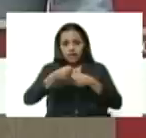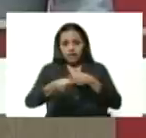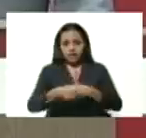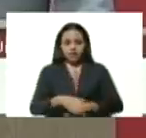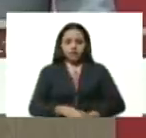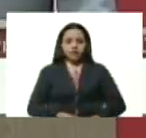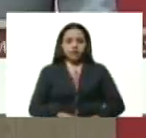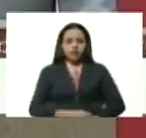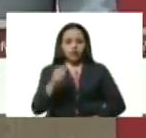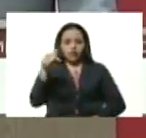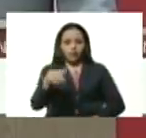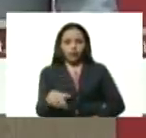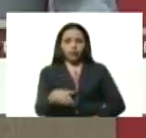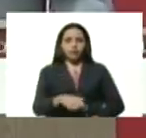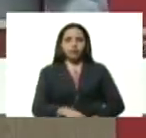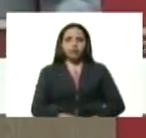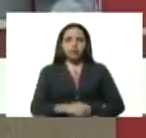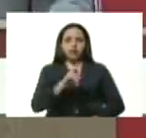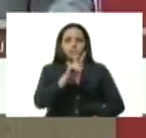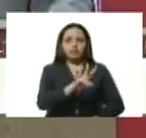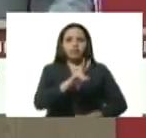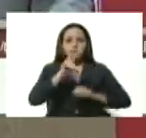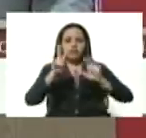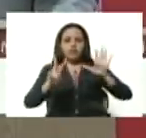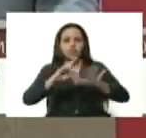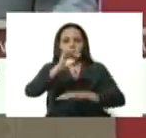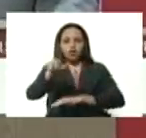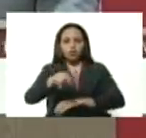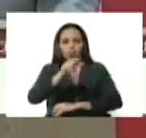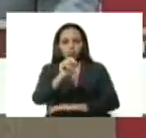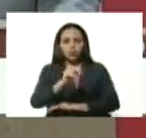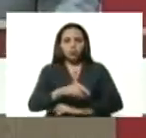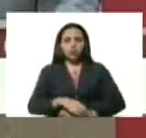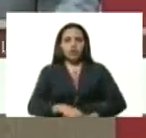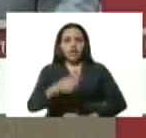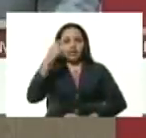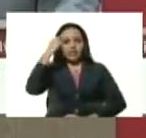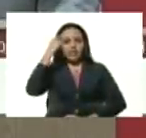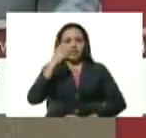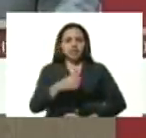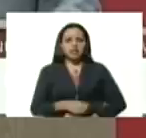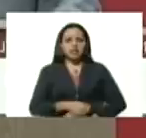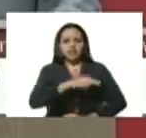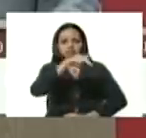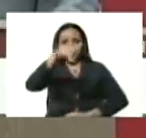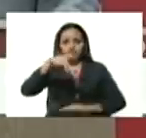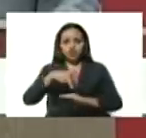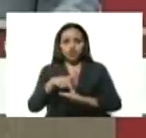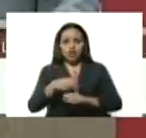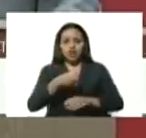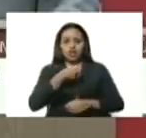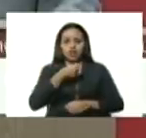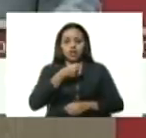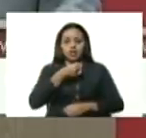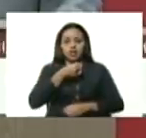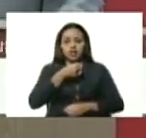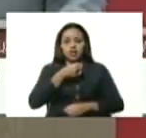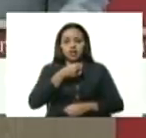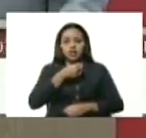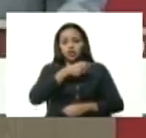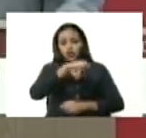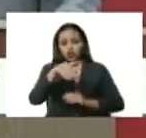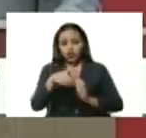periodistas hoy, 27 de junio, en que se conmemora el Día Nacional de la y